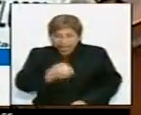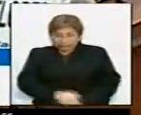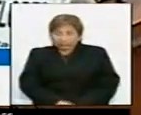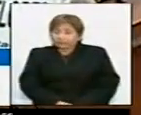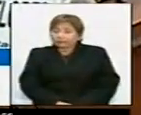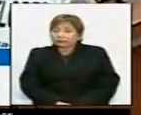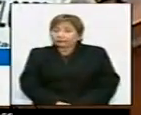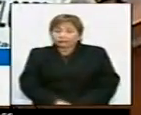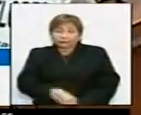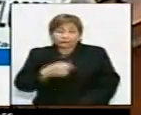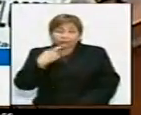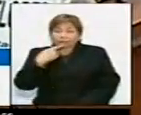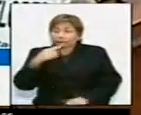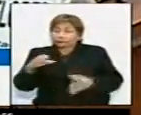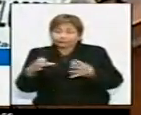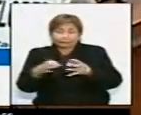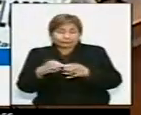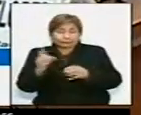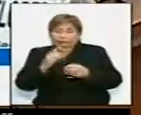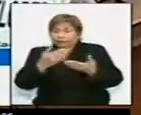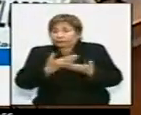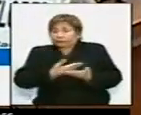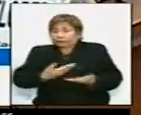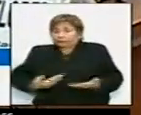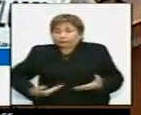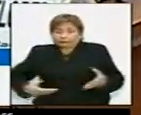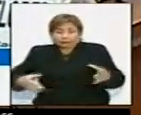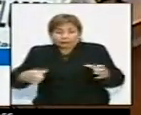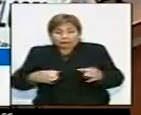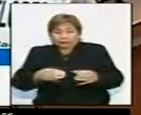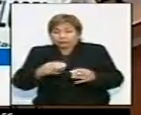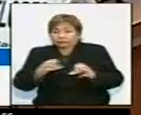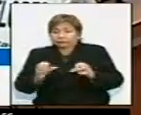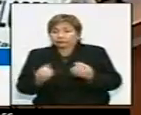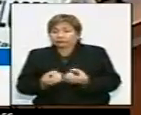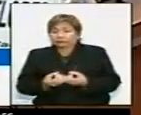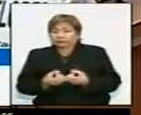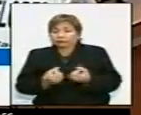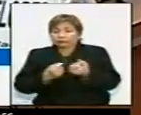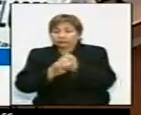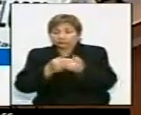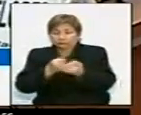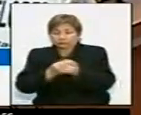Ha dicho que este Congreso de la República, presidenta, y sobre todo esta comisión,